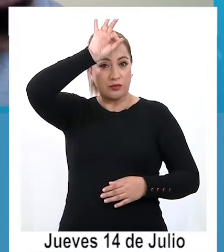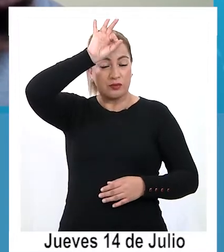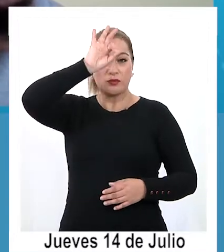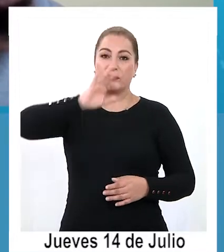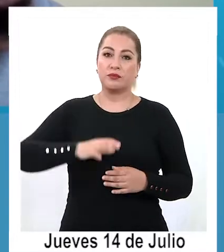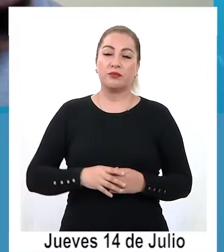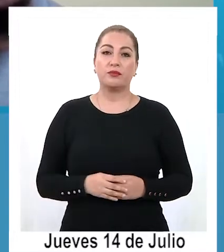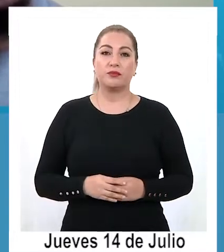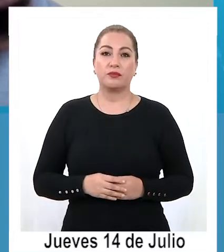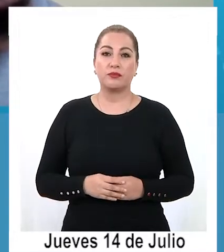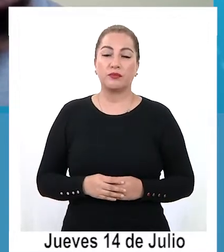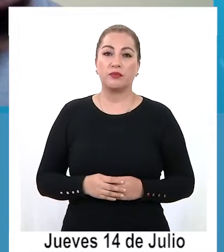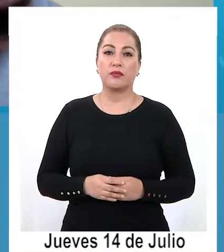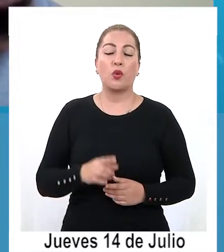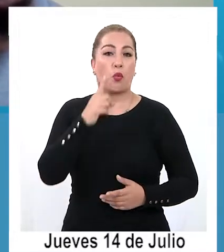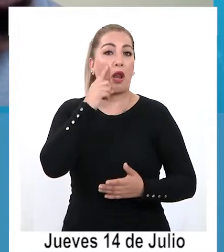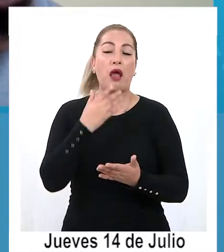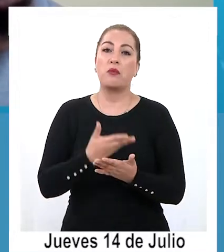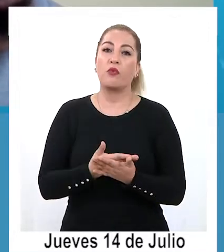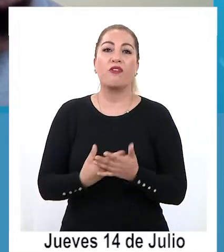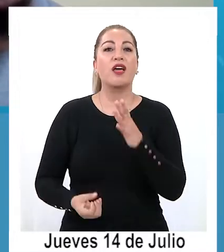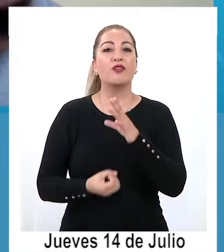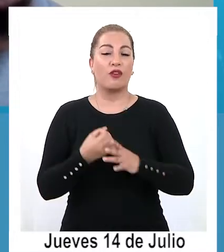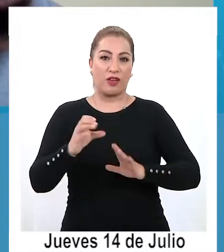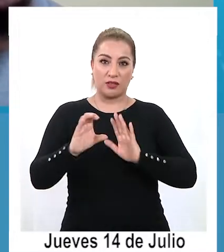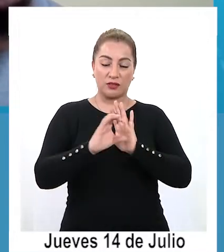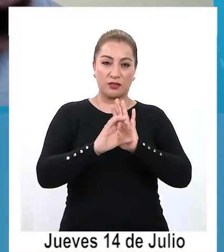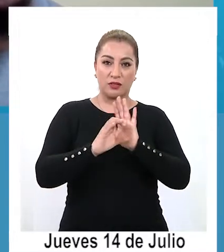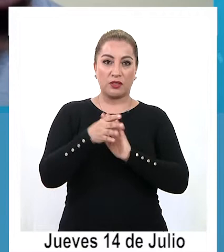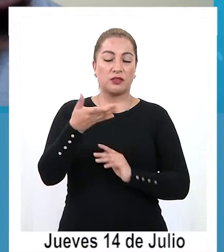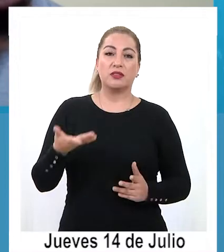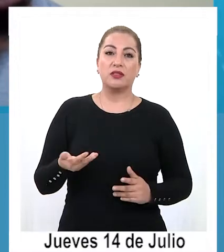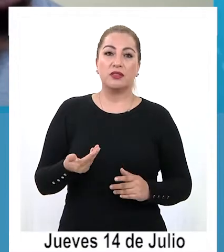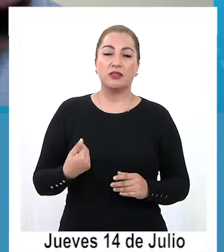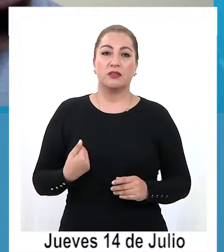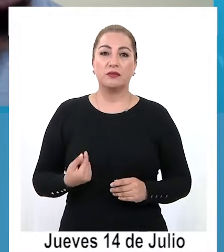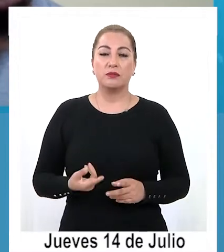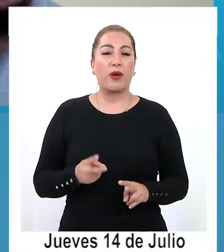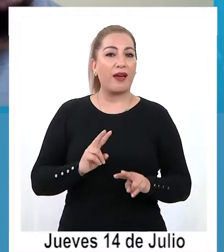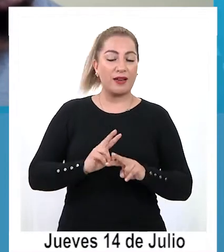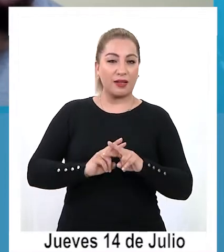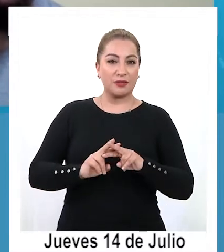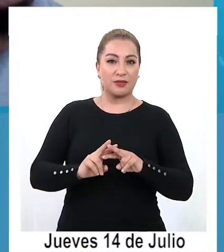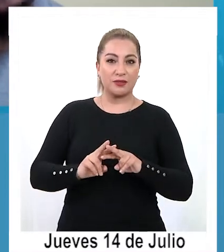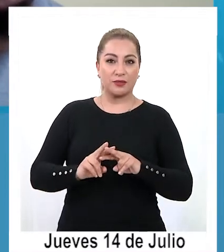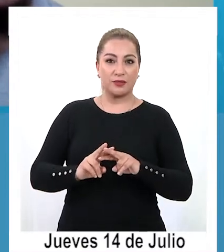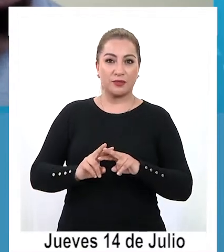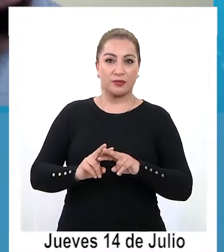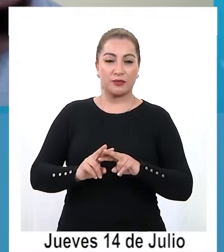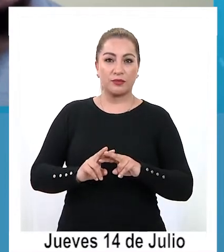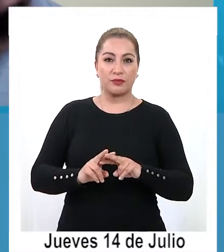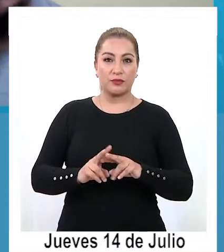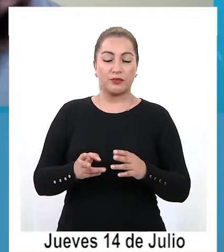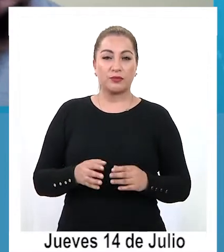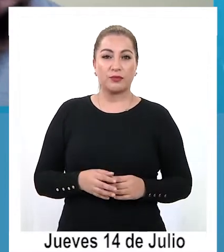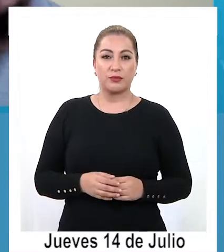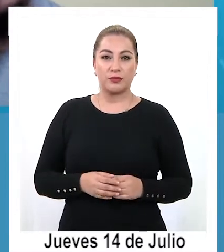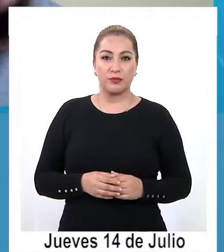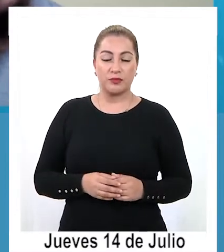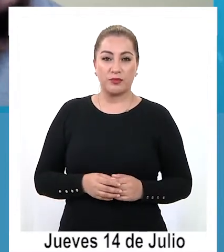estar puestas en un borrador de una nueva constitución, sino que más bien podrían haber sido remitidos básicamente a una